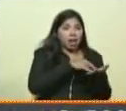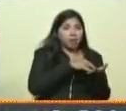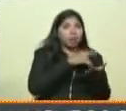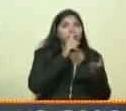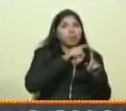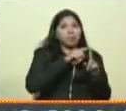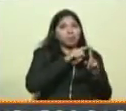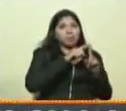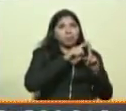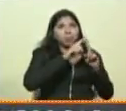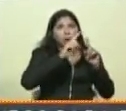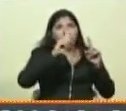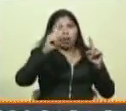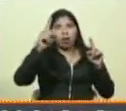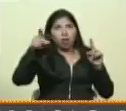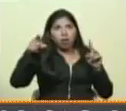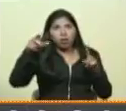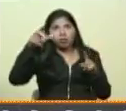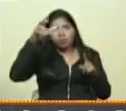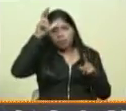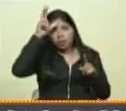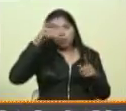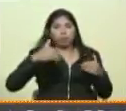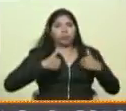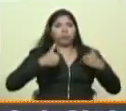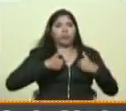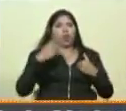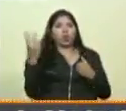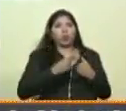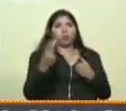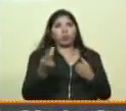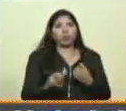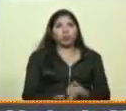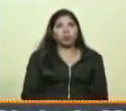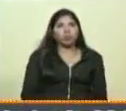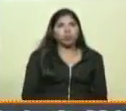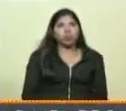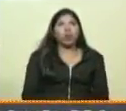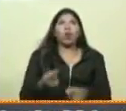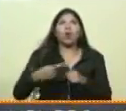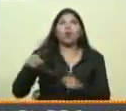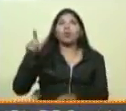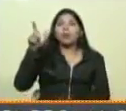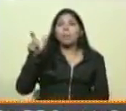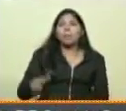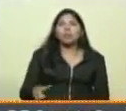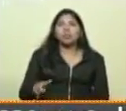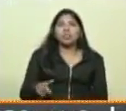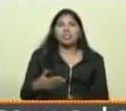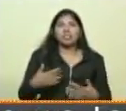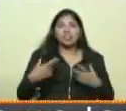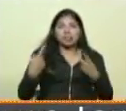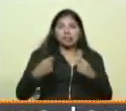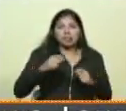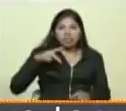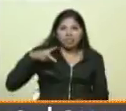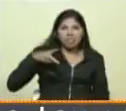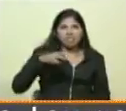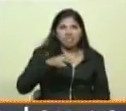también Falcón. Aquí tenemos otra persona tratando de cortar los cables. Miren, aquí